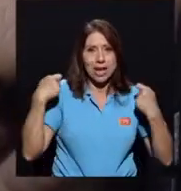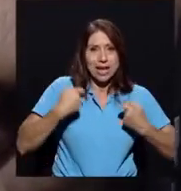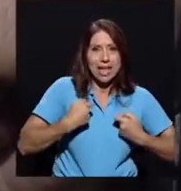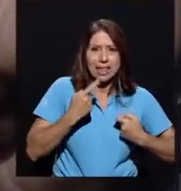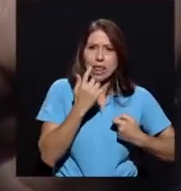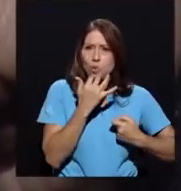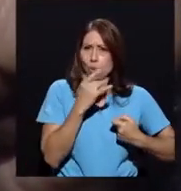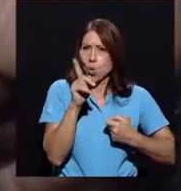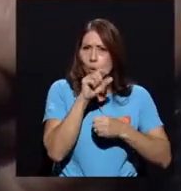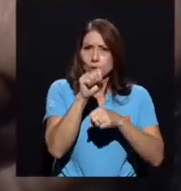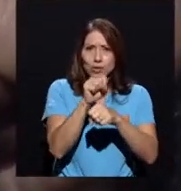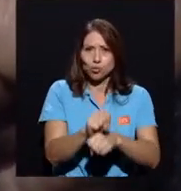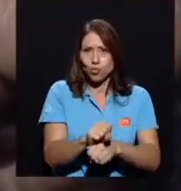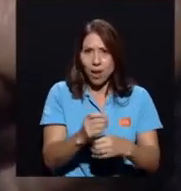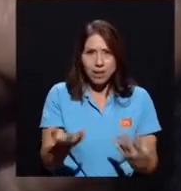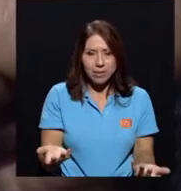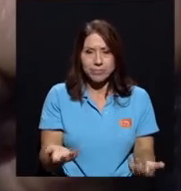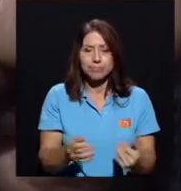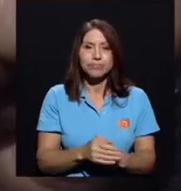inusual